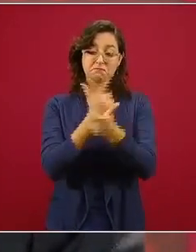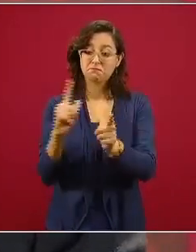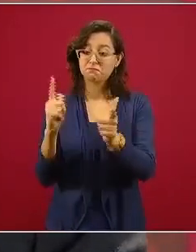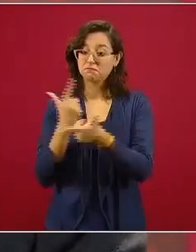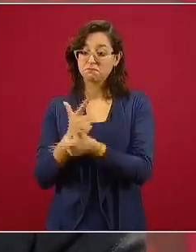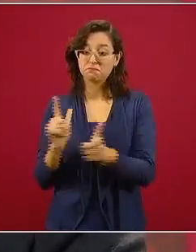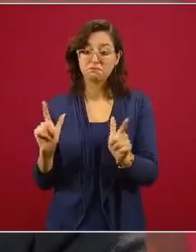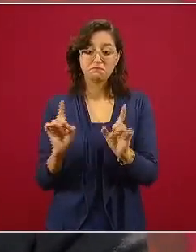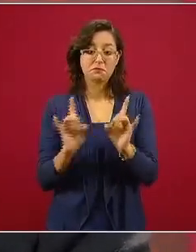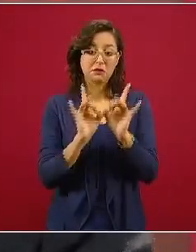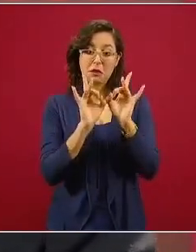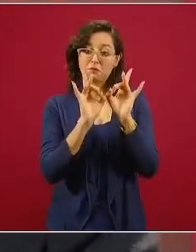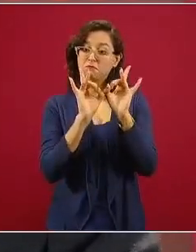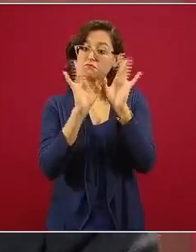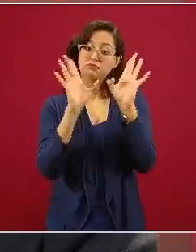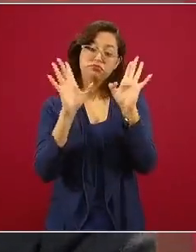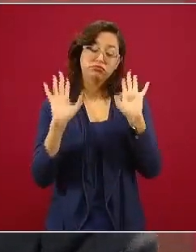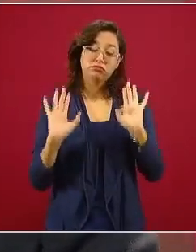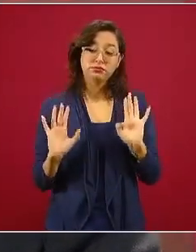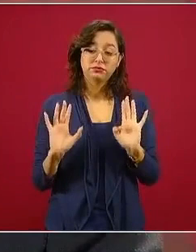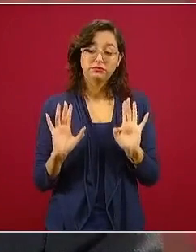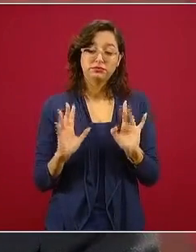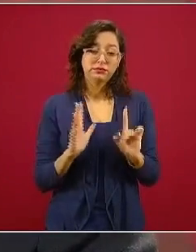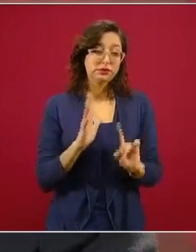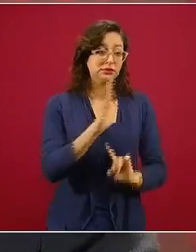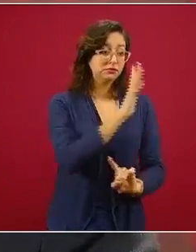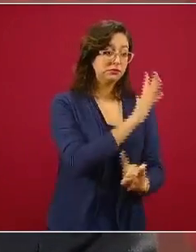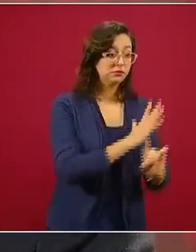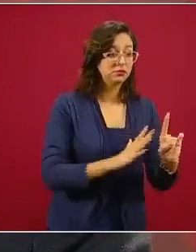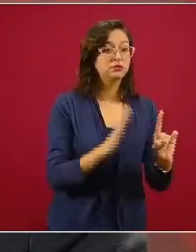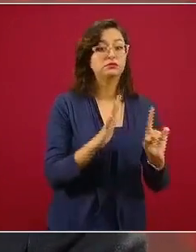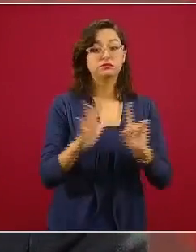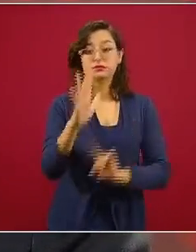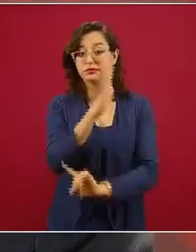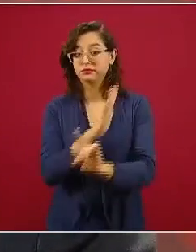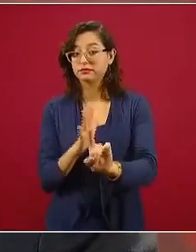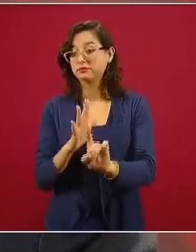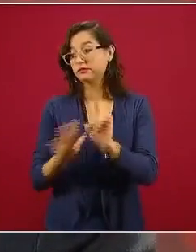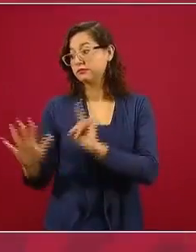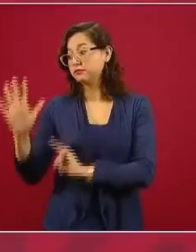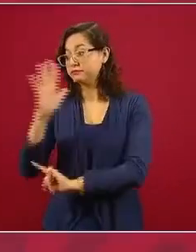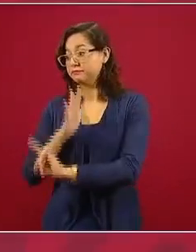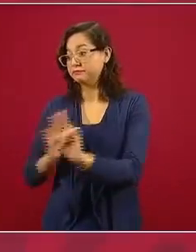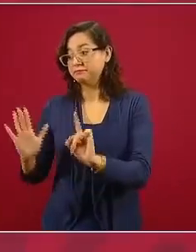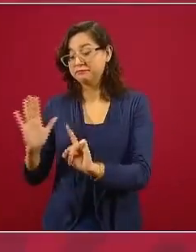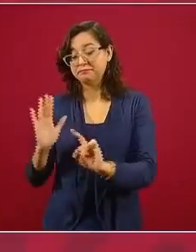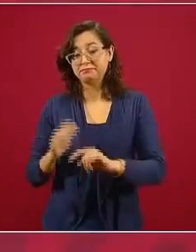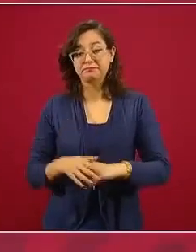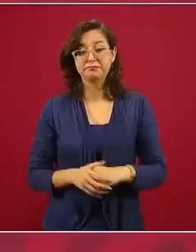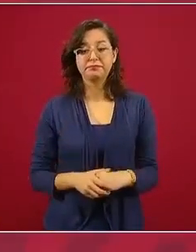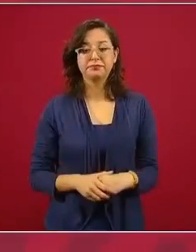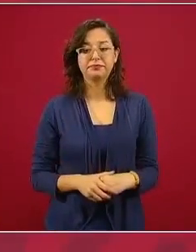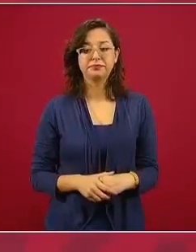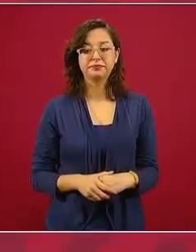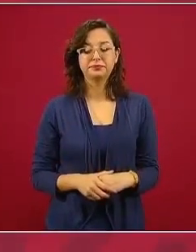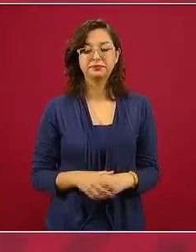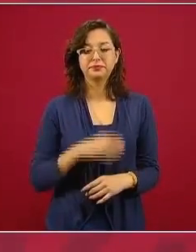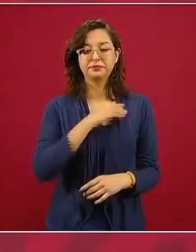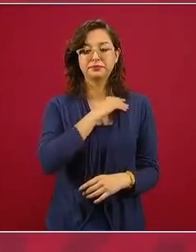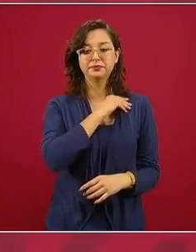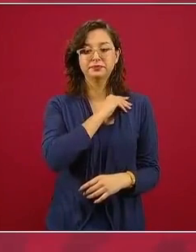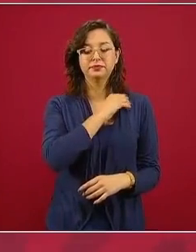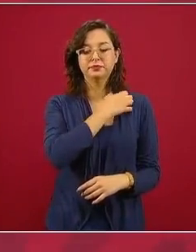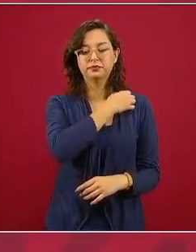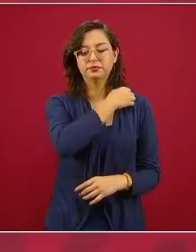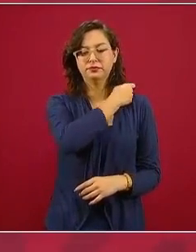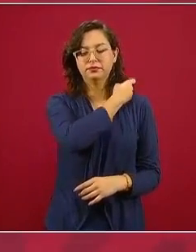en las circunstancias en que se presenten estos asuntos, ¿no?